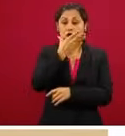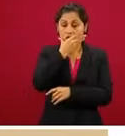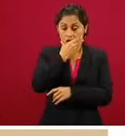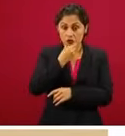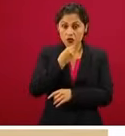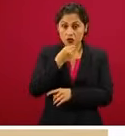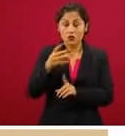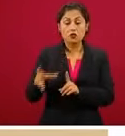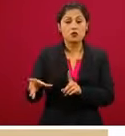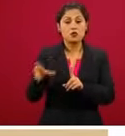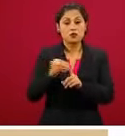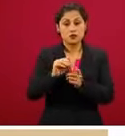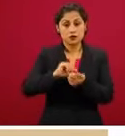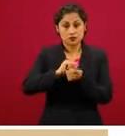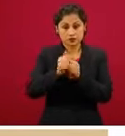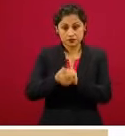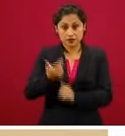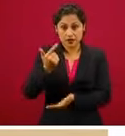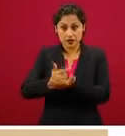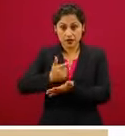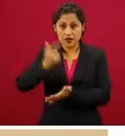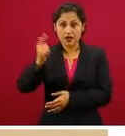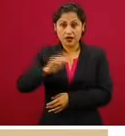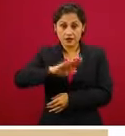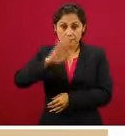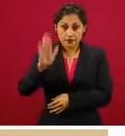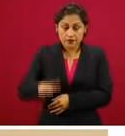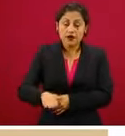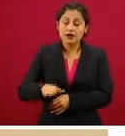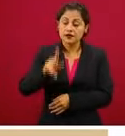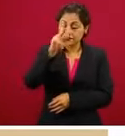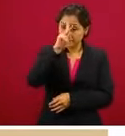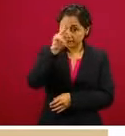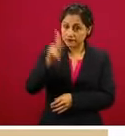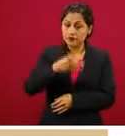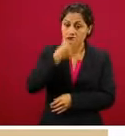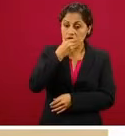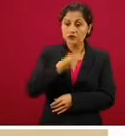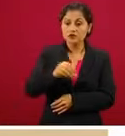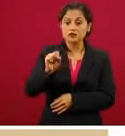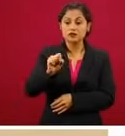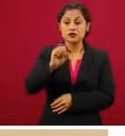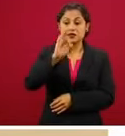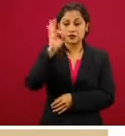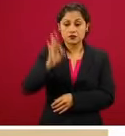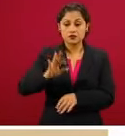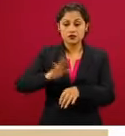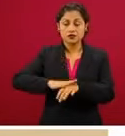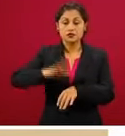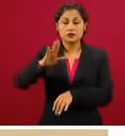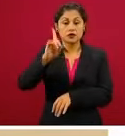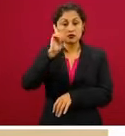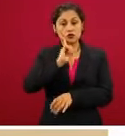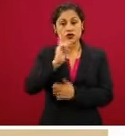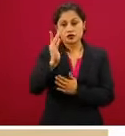de complicaciones y también de muerte, con un incremento de 60% más que las mujeres.